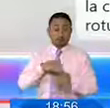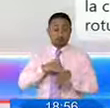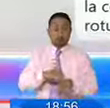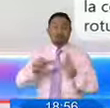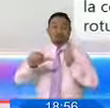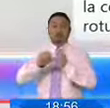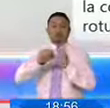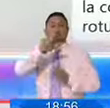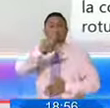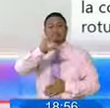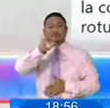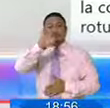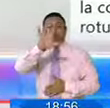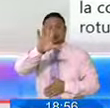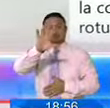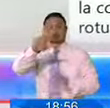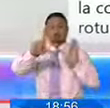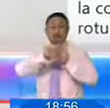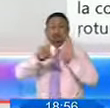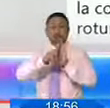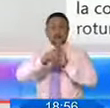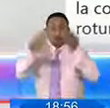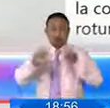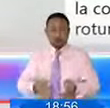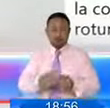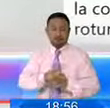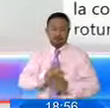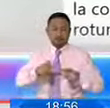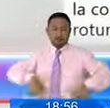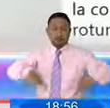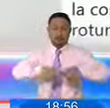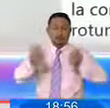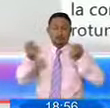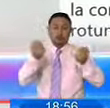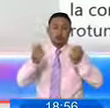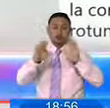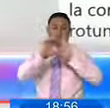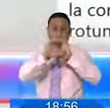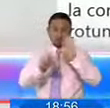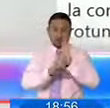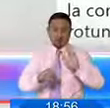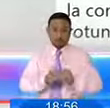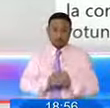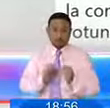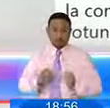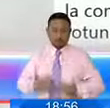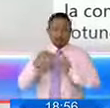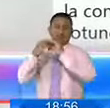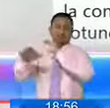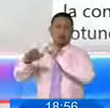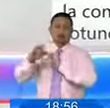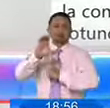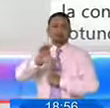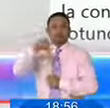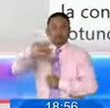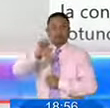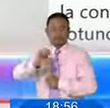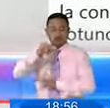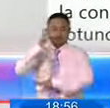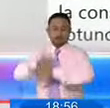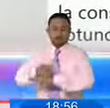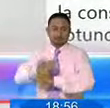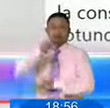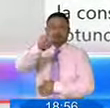artículo 105 de la Ley Orgánica de Garantías Jurisdiccionales y Control Constitucional, he enviado al CNE los decretos